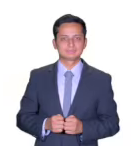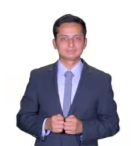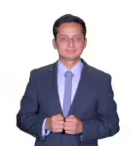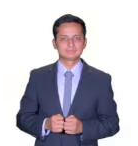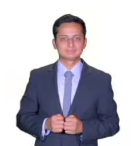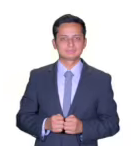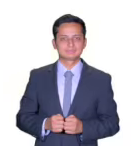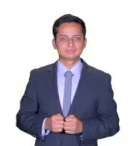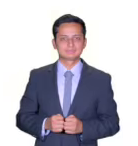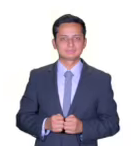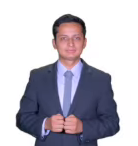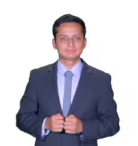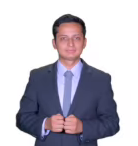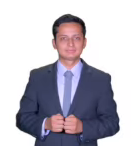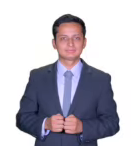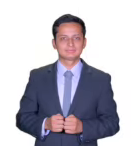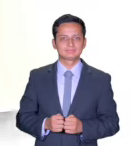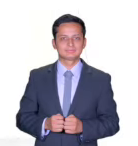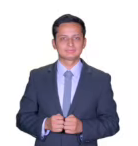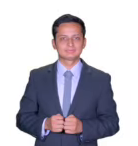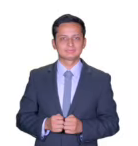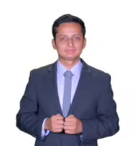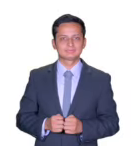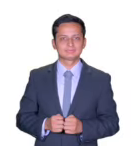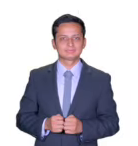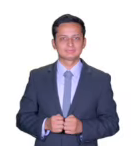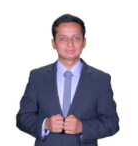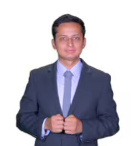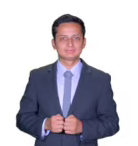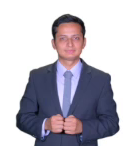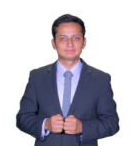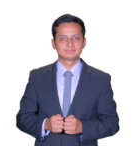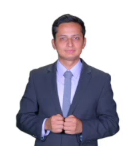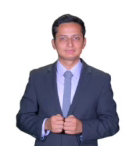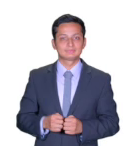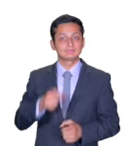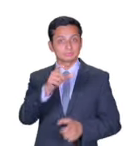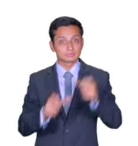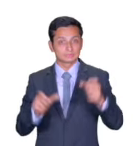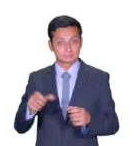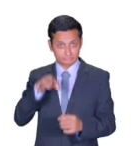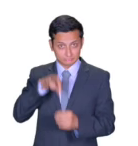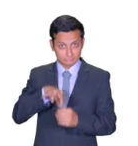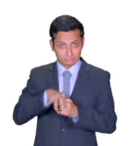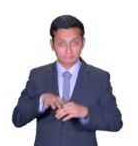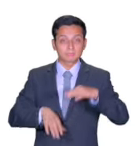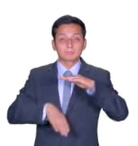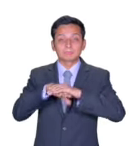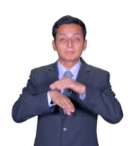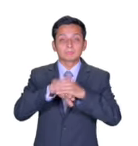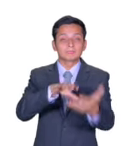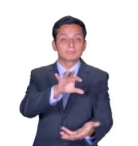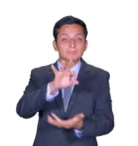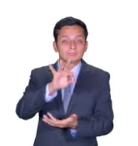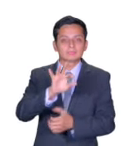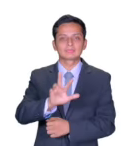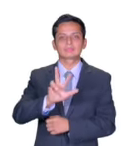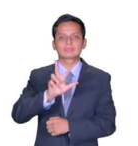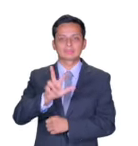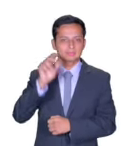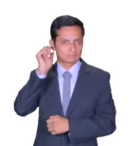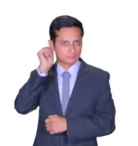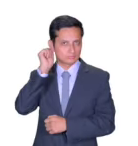Sofía Almeida Fuentes, Karina Ponce Silva. Los electores deberán elegir hasta